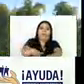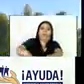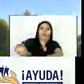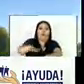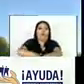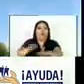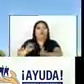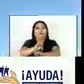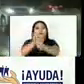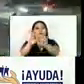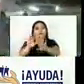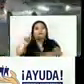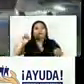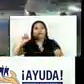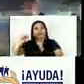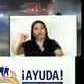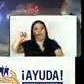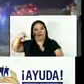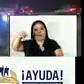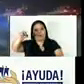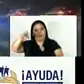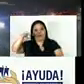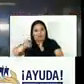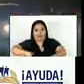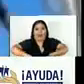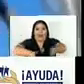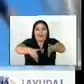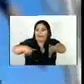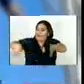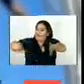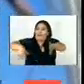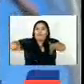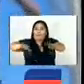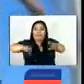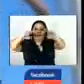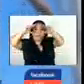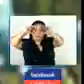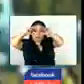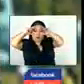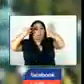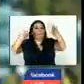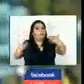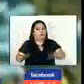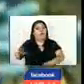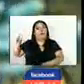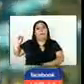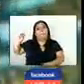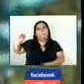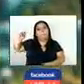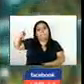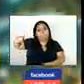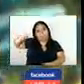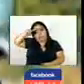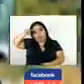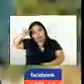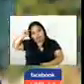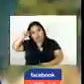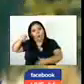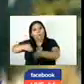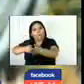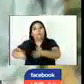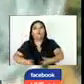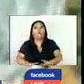Transparencia ubicado sobre el boulevard Monseñor Romero, el Ministerio de Obras Públicas inició con los trabajos.